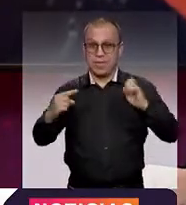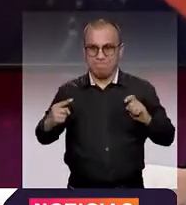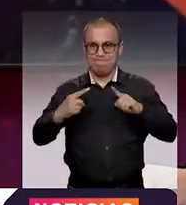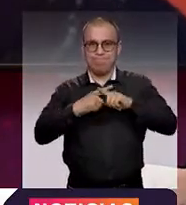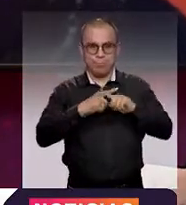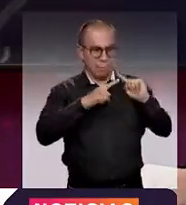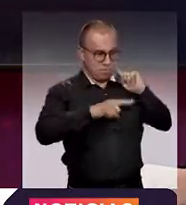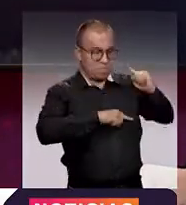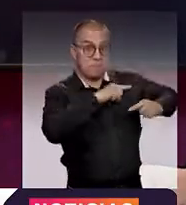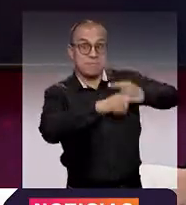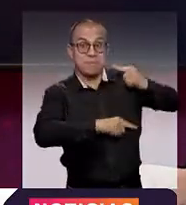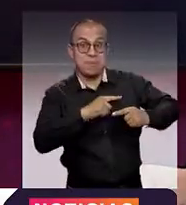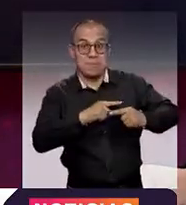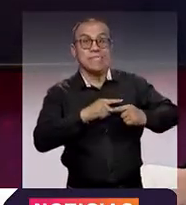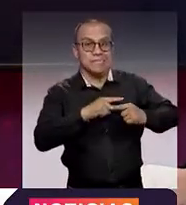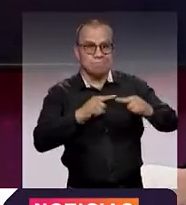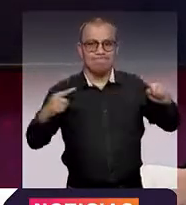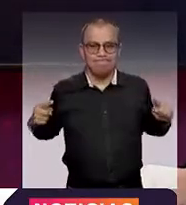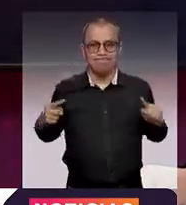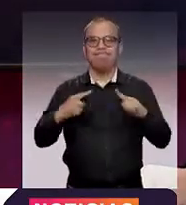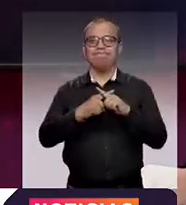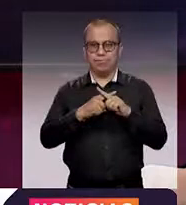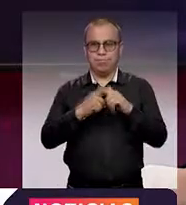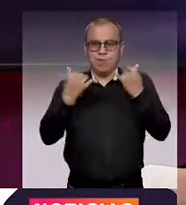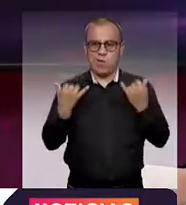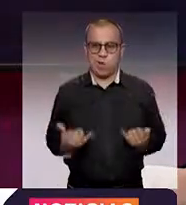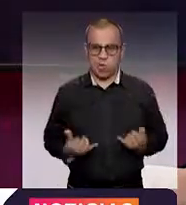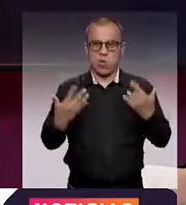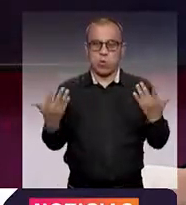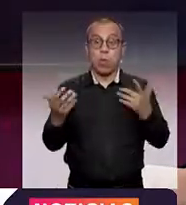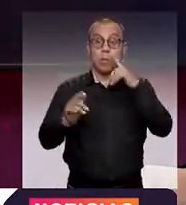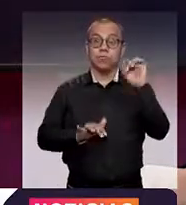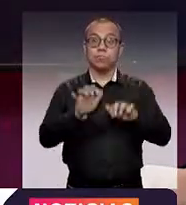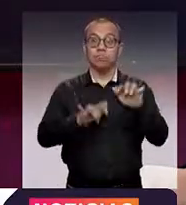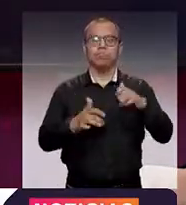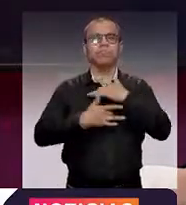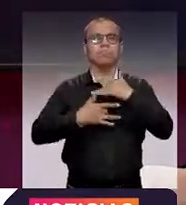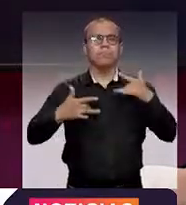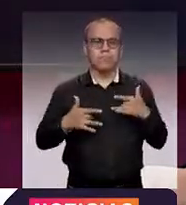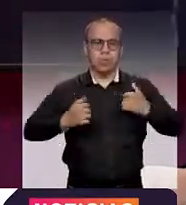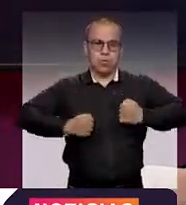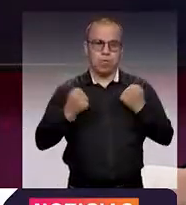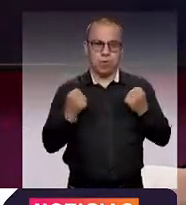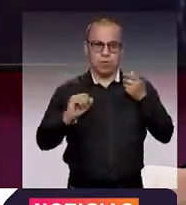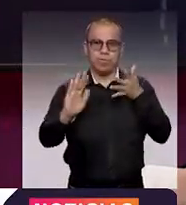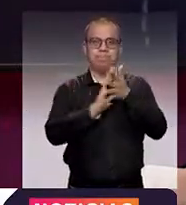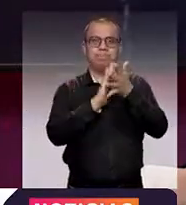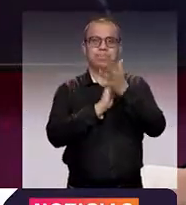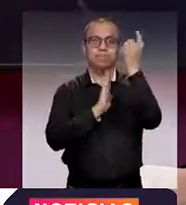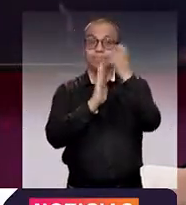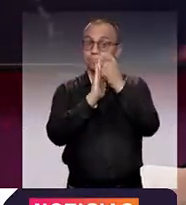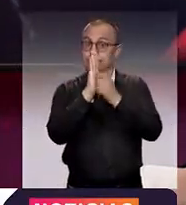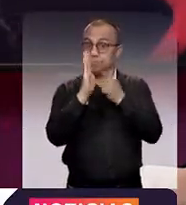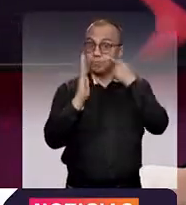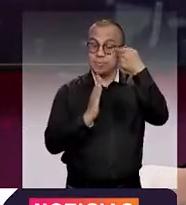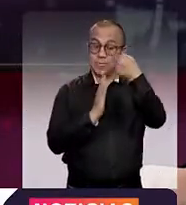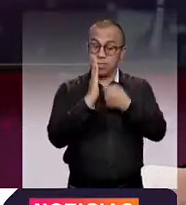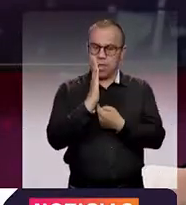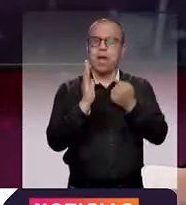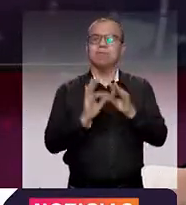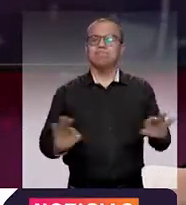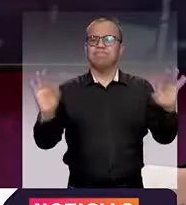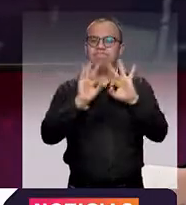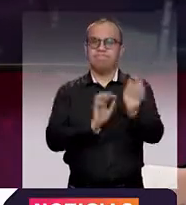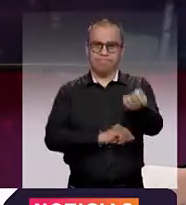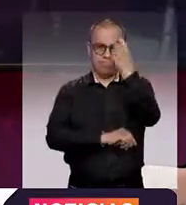costumbres navideñas y se pueden presentar nuevos riesgos. La Secretaría de Salud de Bogotá entregó las recomendaciones para que los ciudadanos